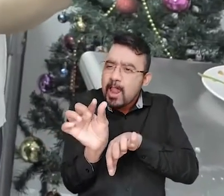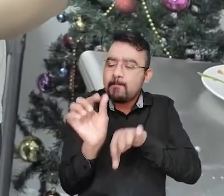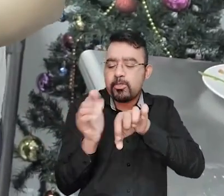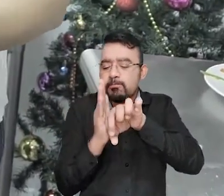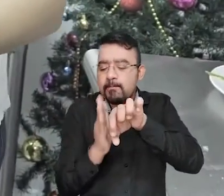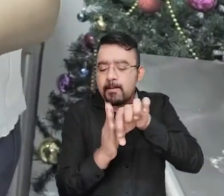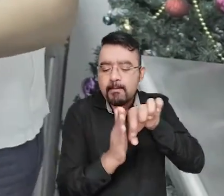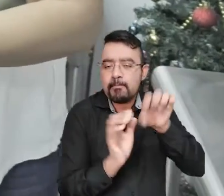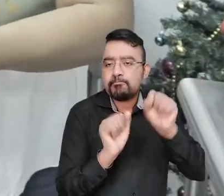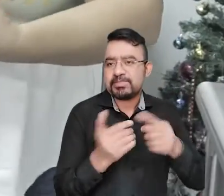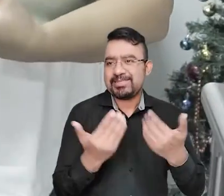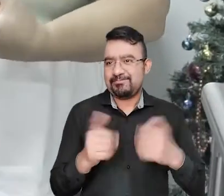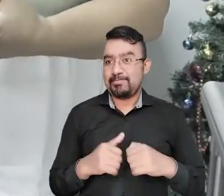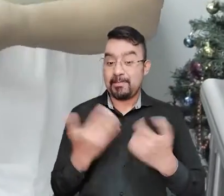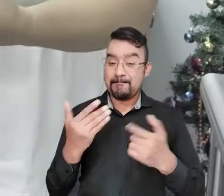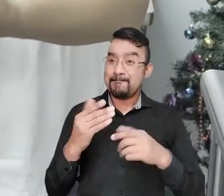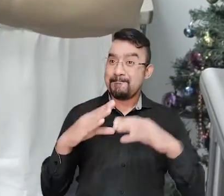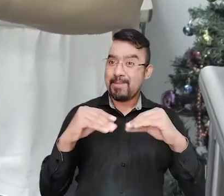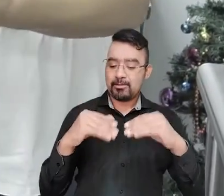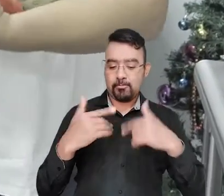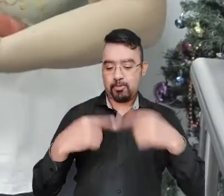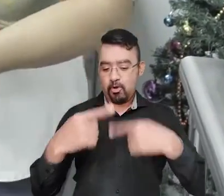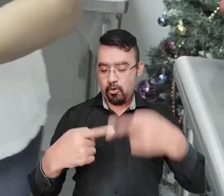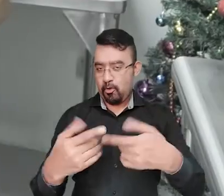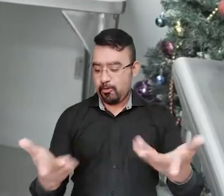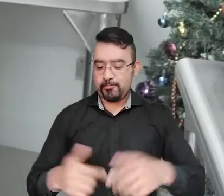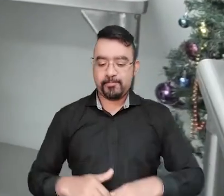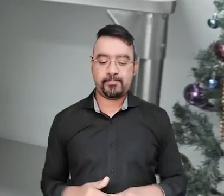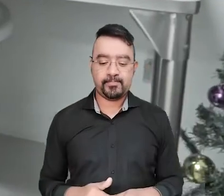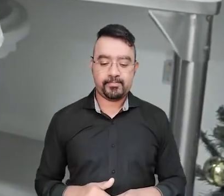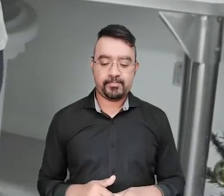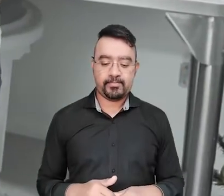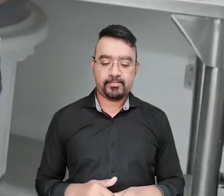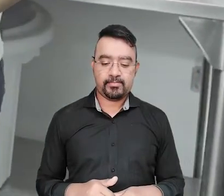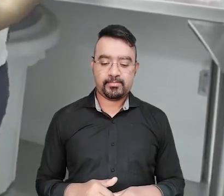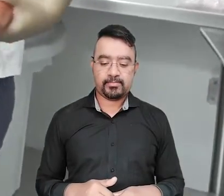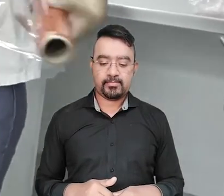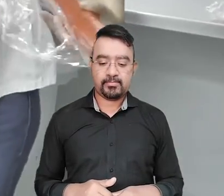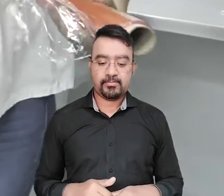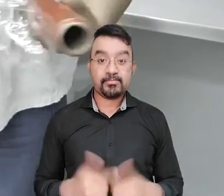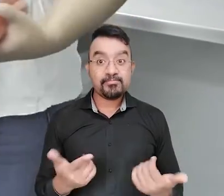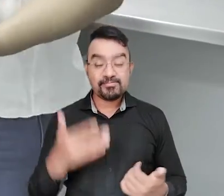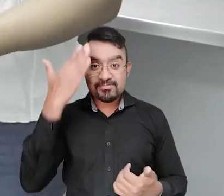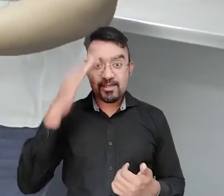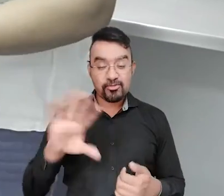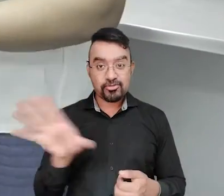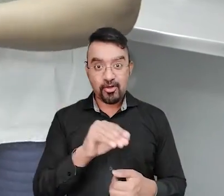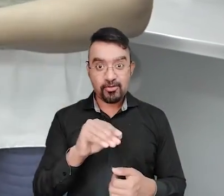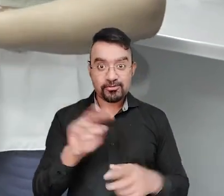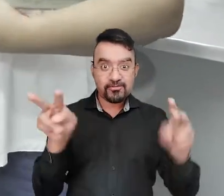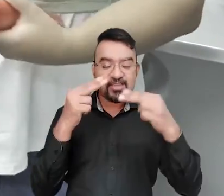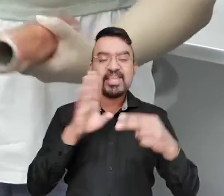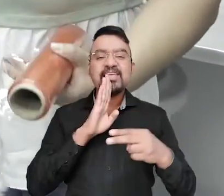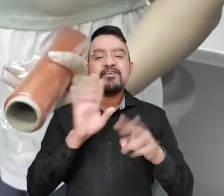Ah. Ay, pero eso se ve muy rico. Bueno, amiguitos, ¿por qué no nos despedimos ya? Y les deseamos a todo el